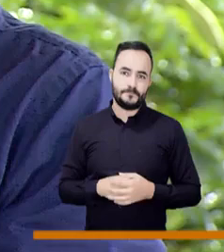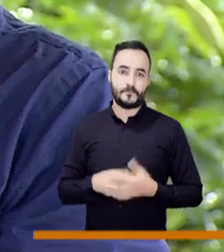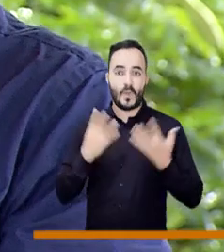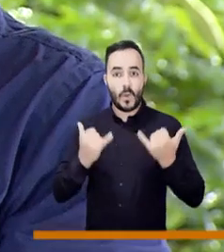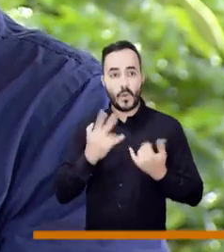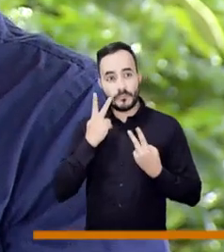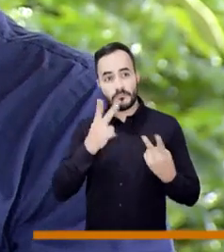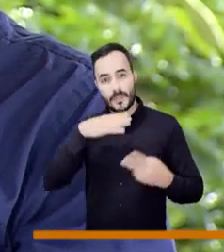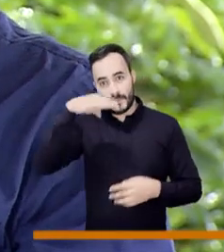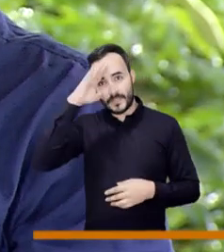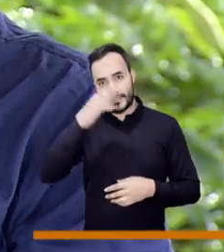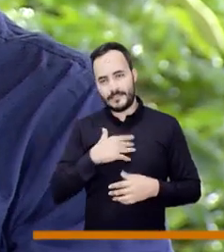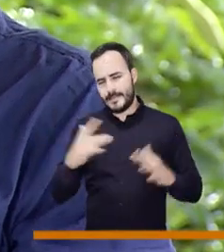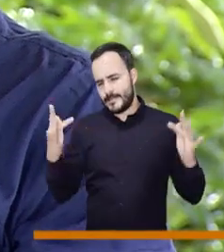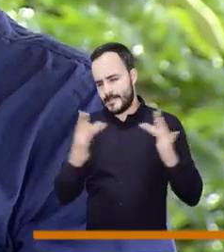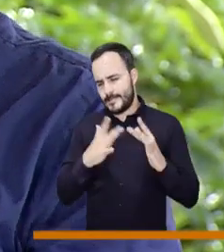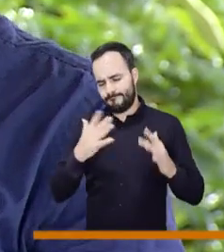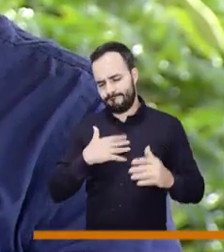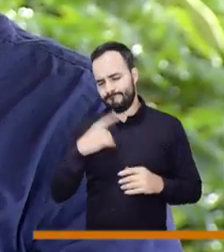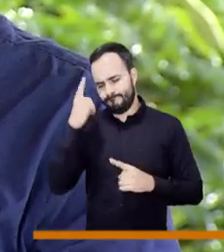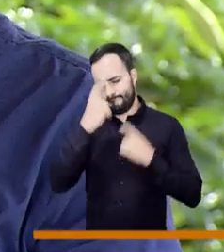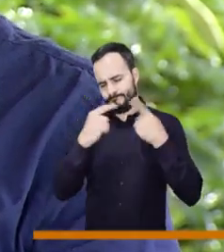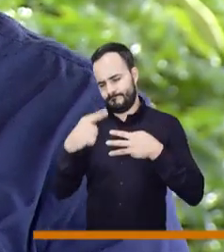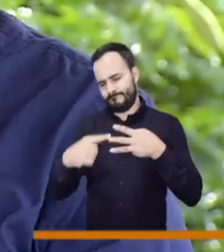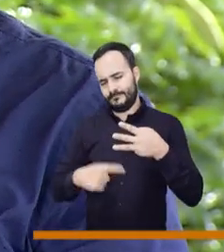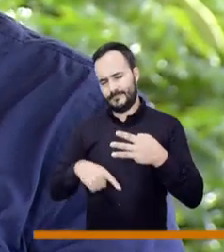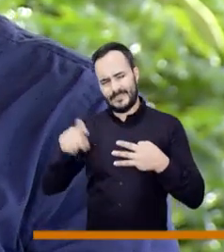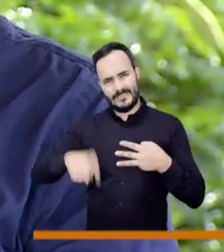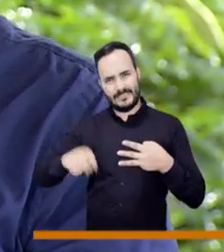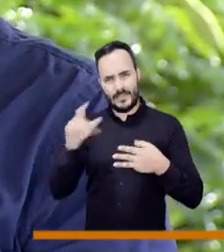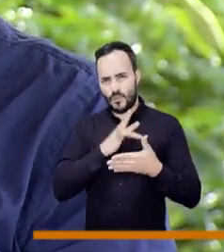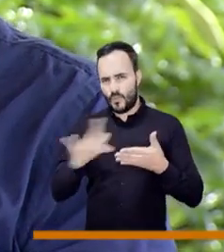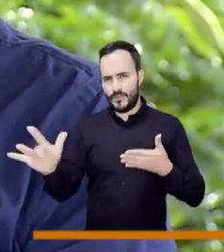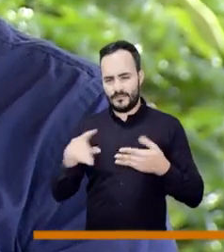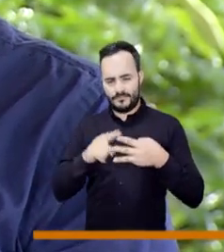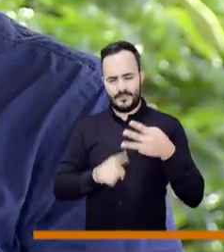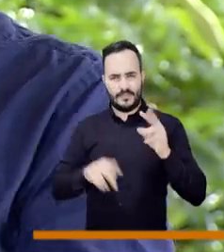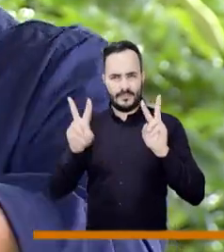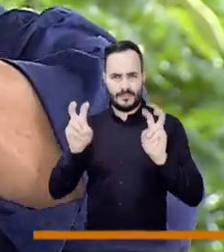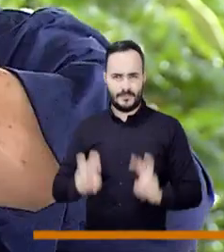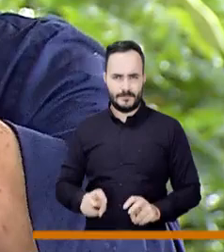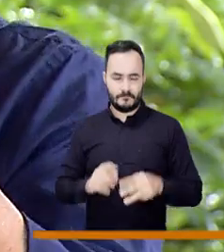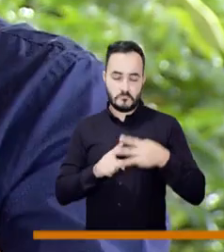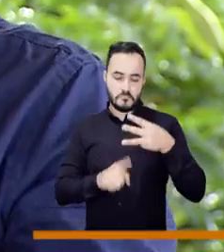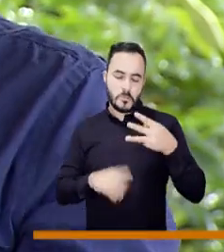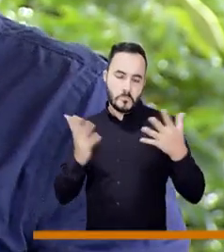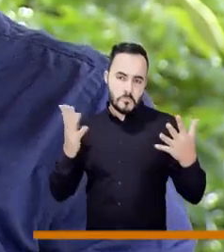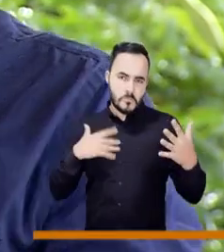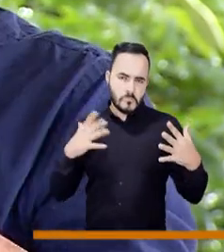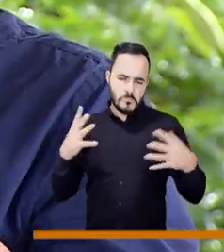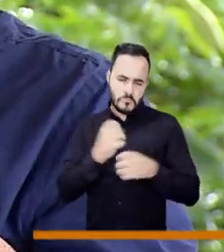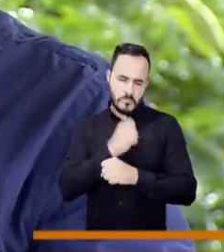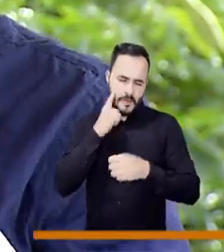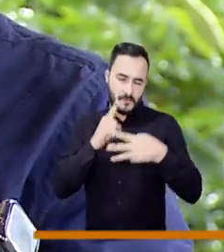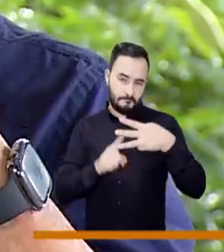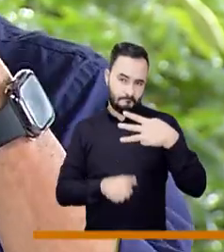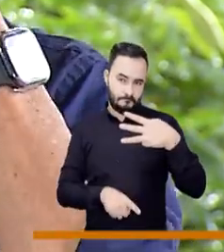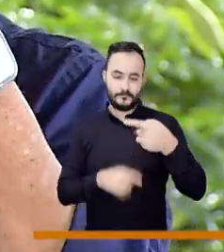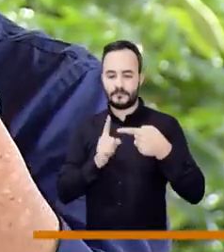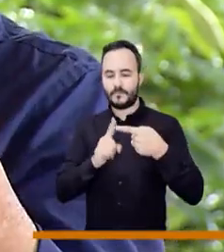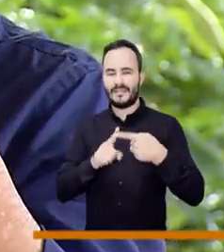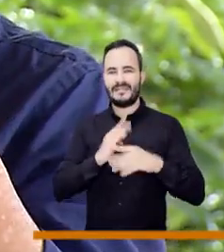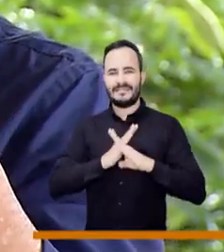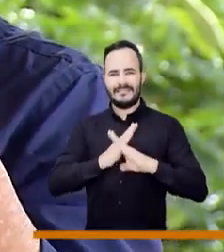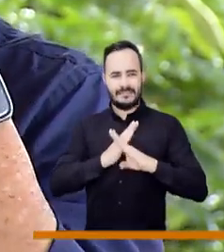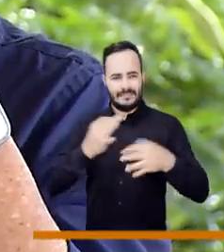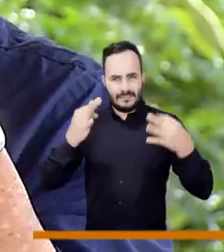corresponde a esa foto que tiene hoy Medellín. Yo creo que hay 3 temas que van a ser muy importantes, y lo voy a engrosar así en 13 capítulos.